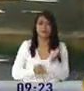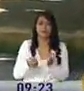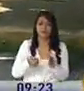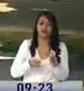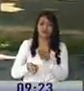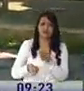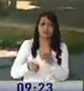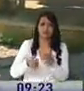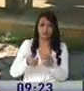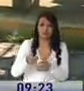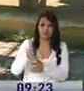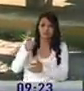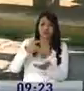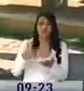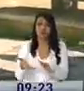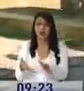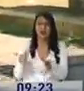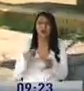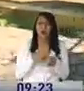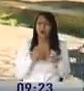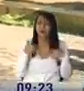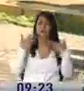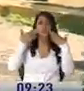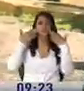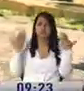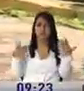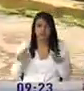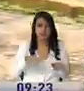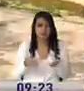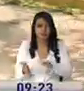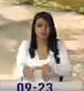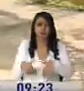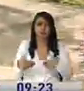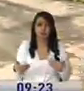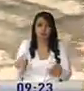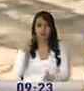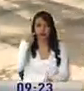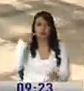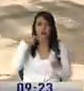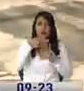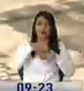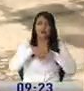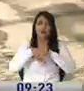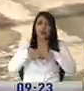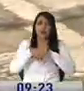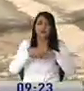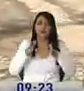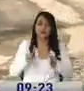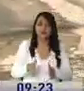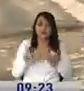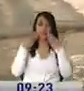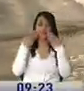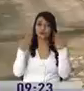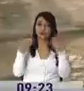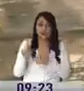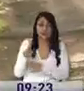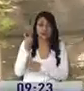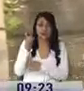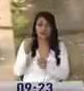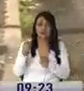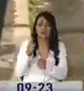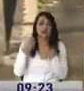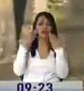que pudieron haber provocado la muerte de este señor taxista no sabemos si tiene heridas de arma blanca o qué